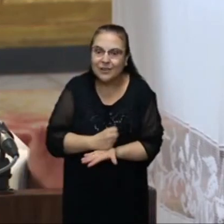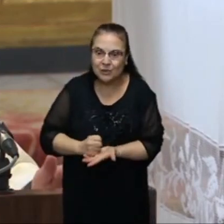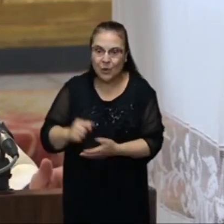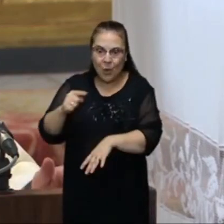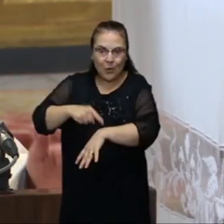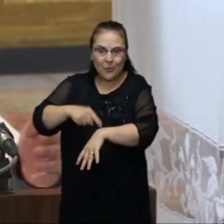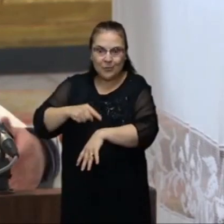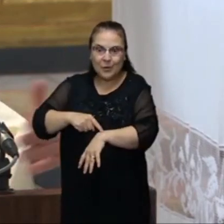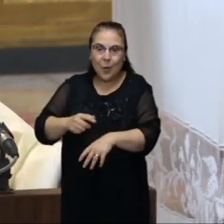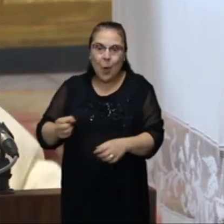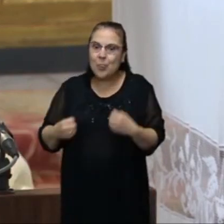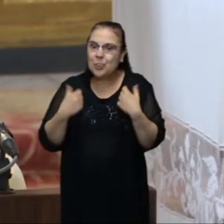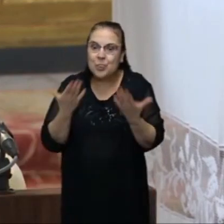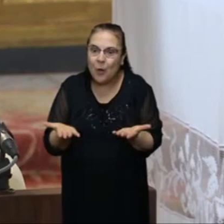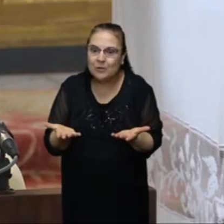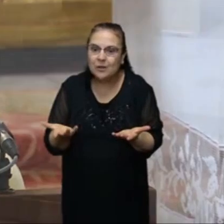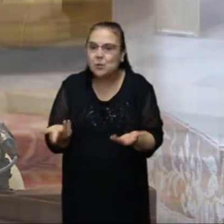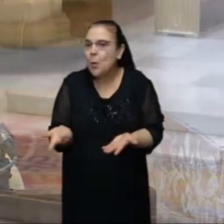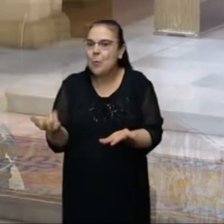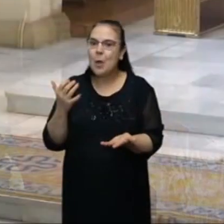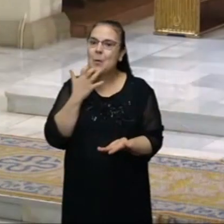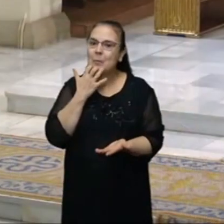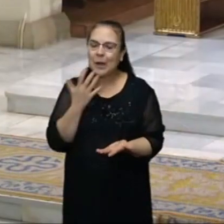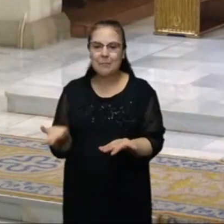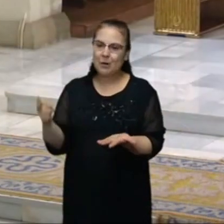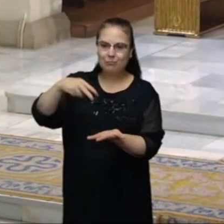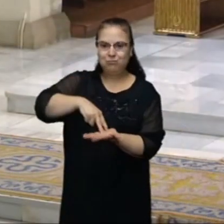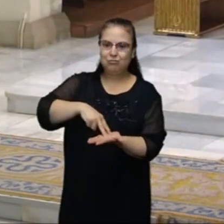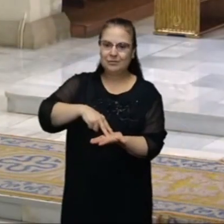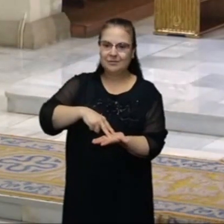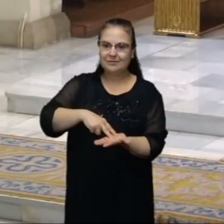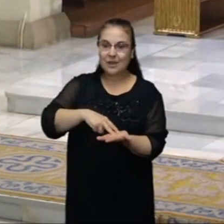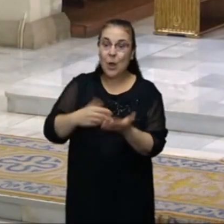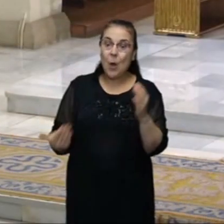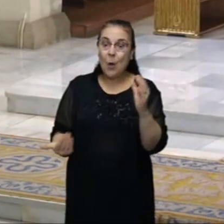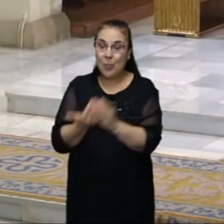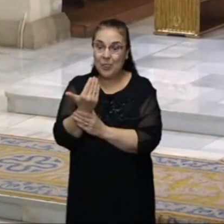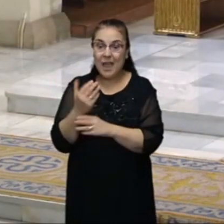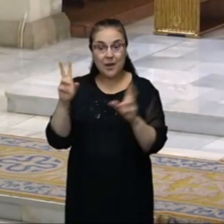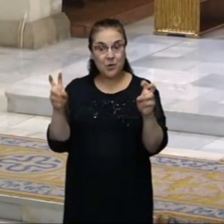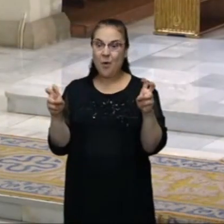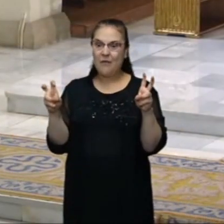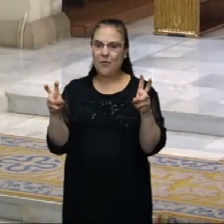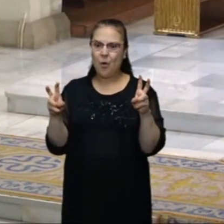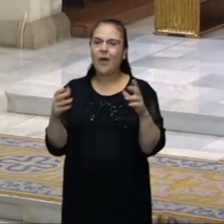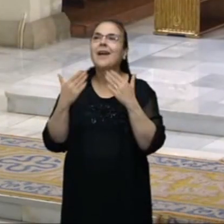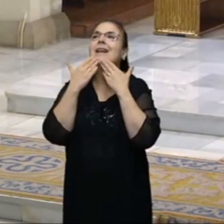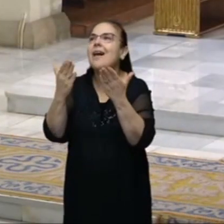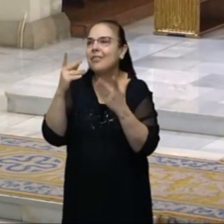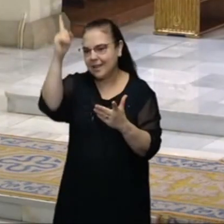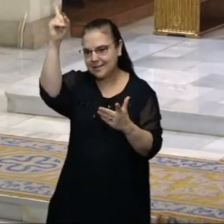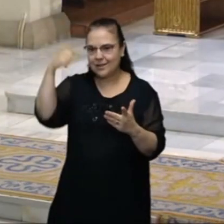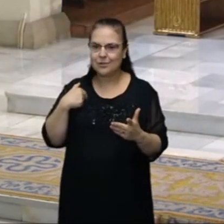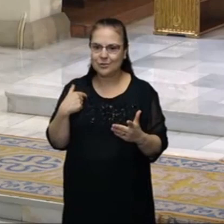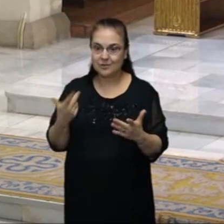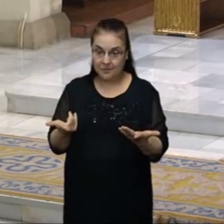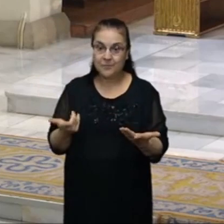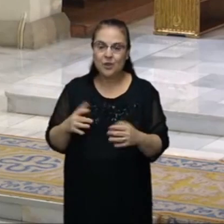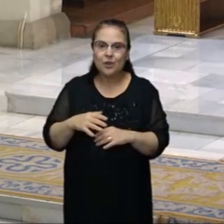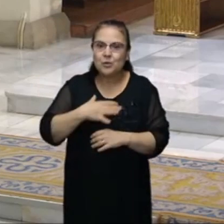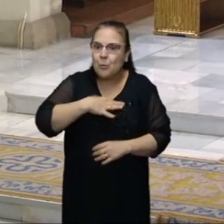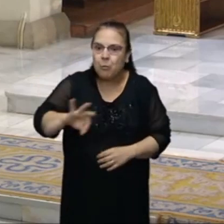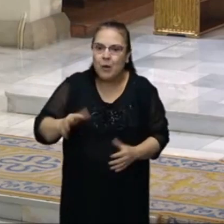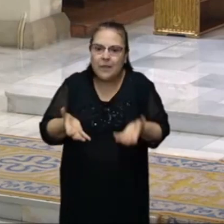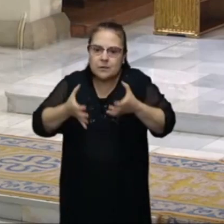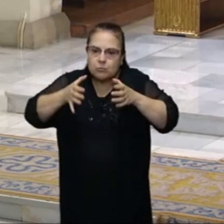antes, cuando te levantas, tienes un día nuevo, dale gracias a Dios. Cuando sigues avanzando, puedes tener un desayuno, puedes tener una